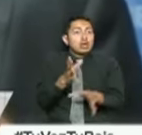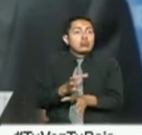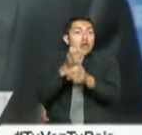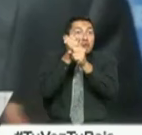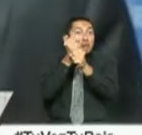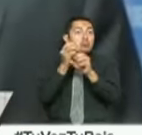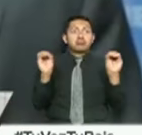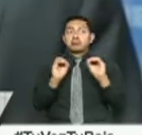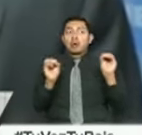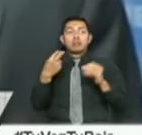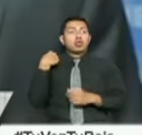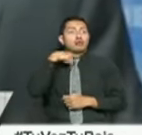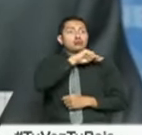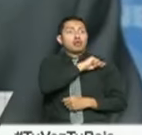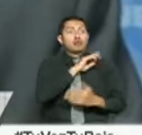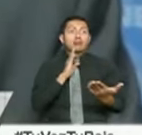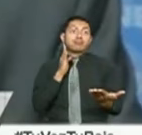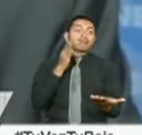movernos.